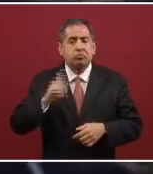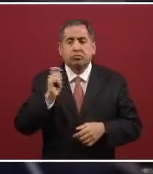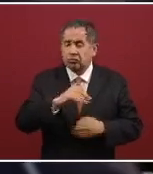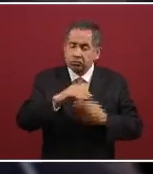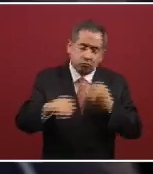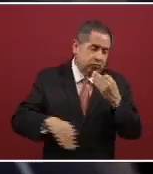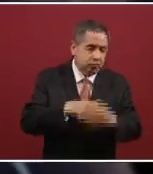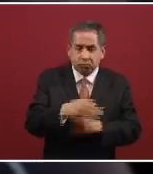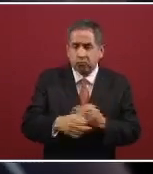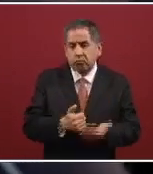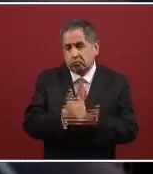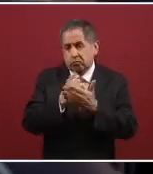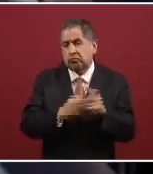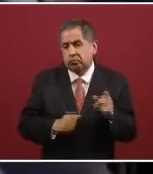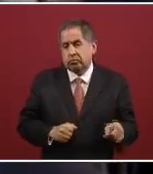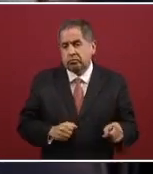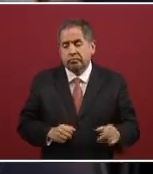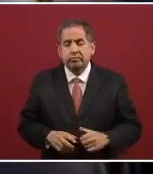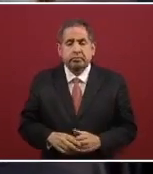de todos.